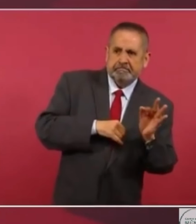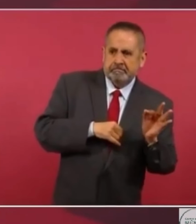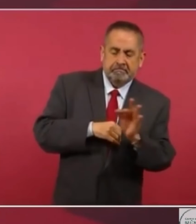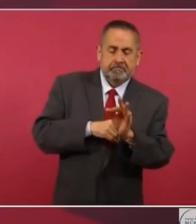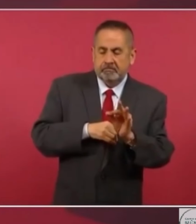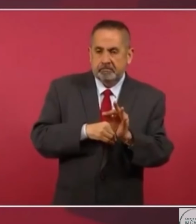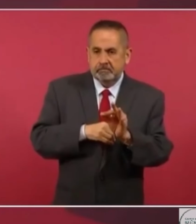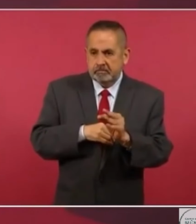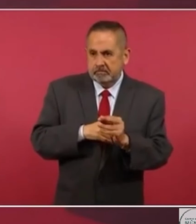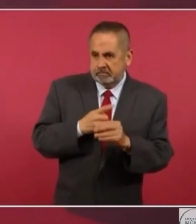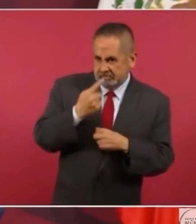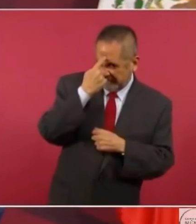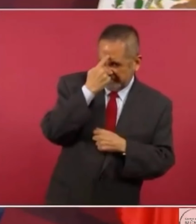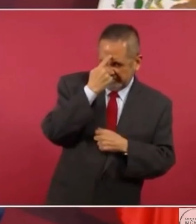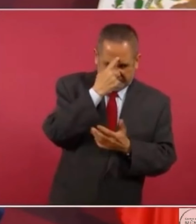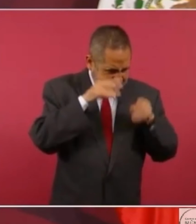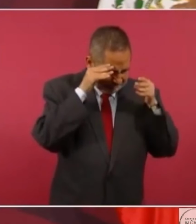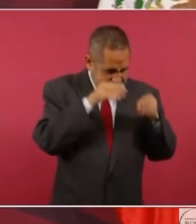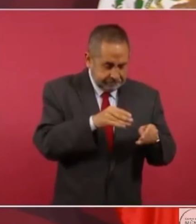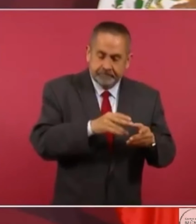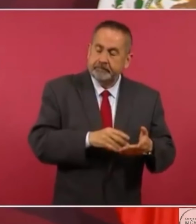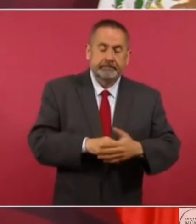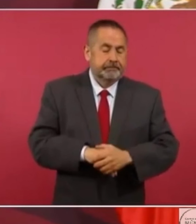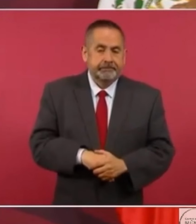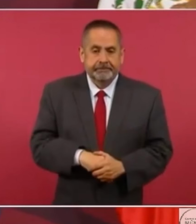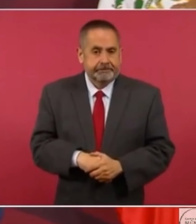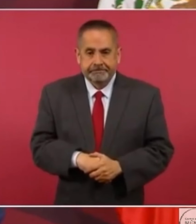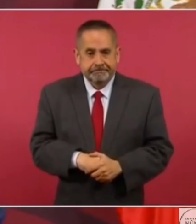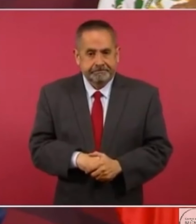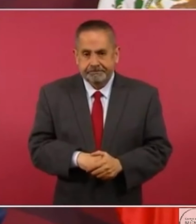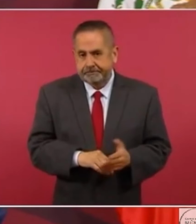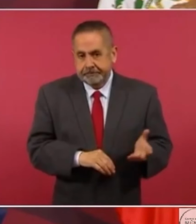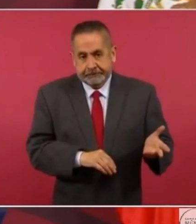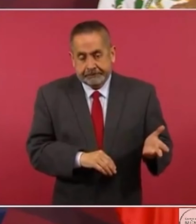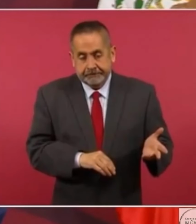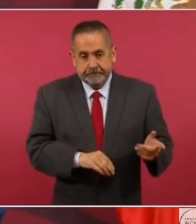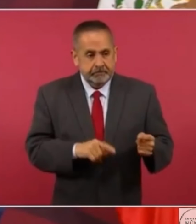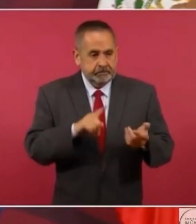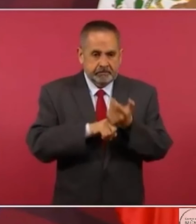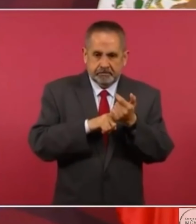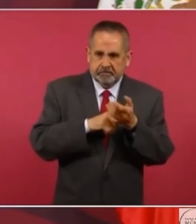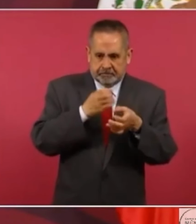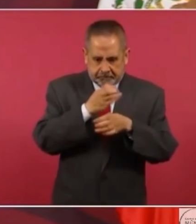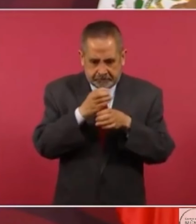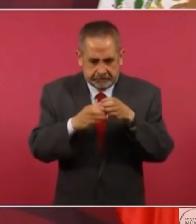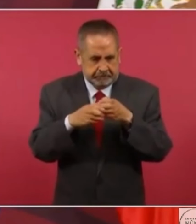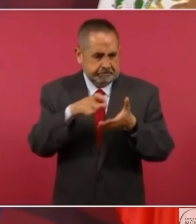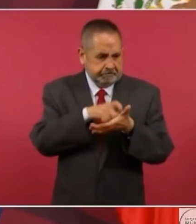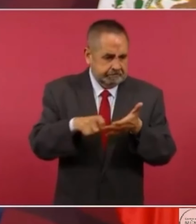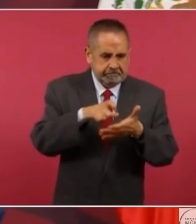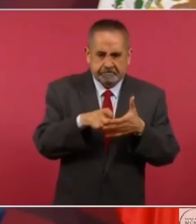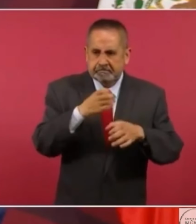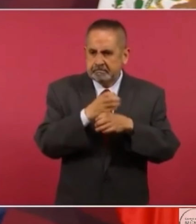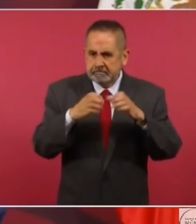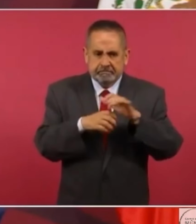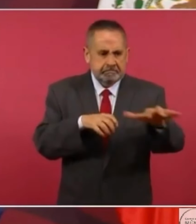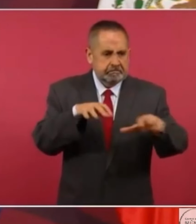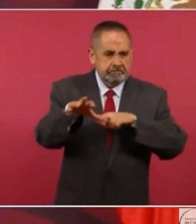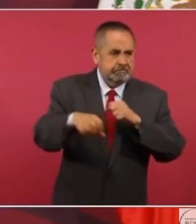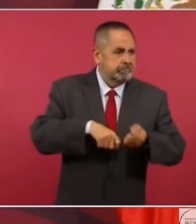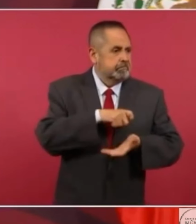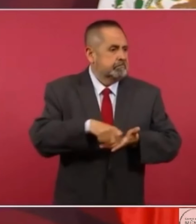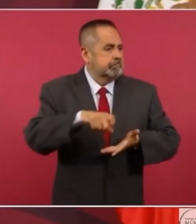muy enajenante a favor de lo material, del